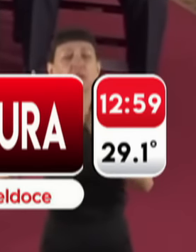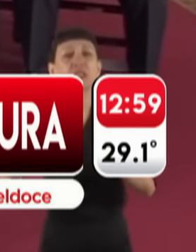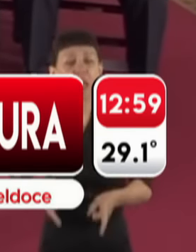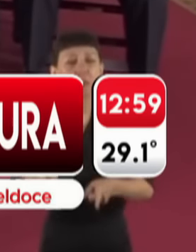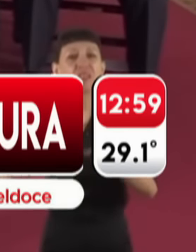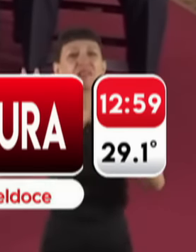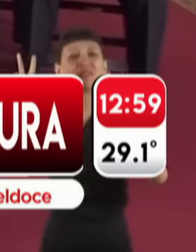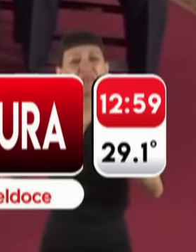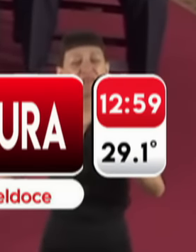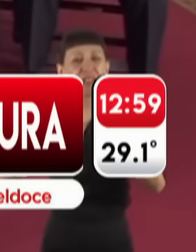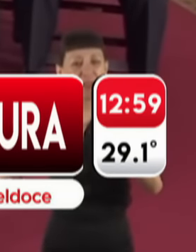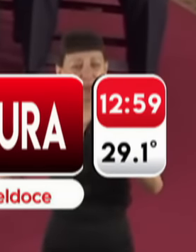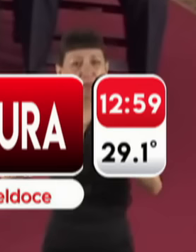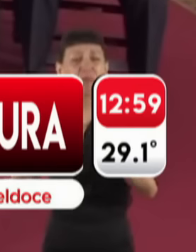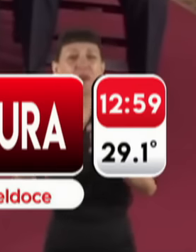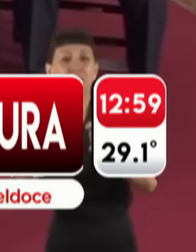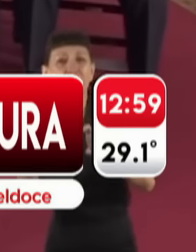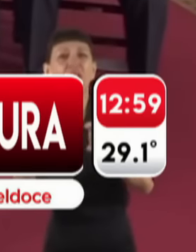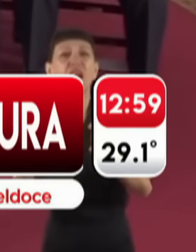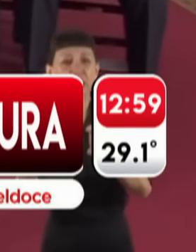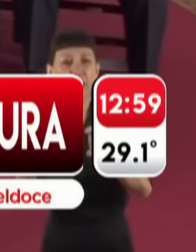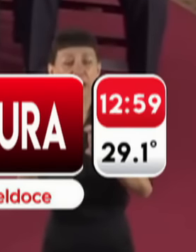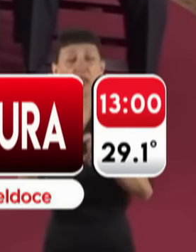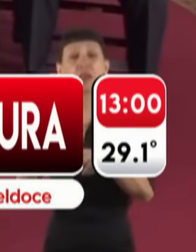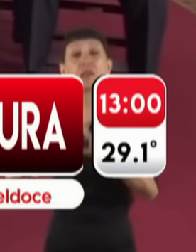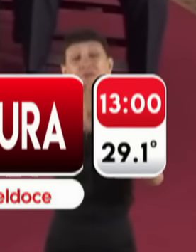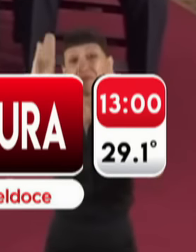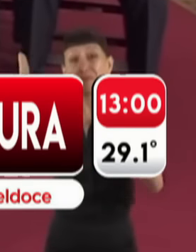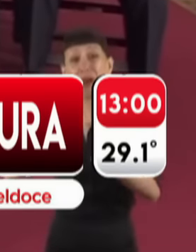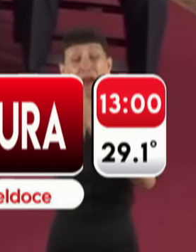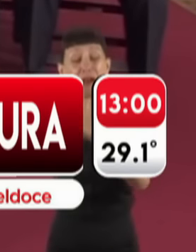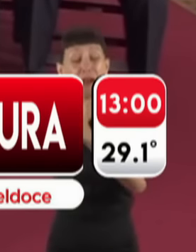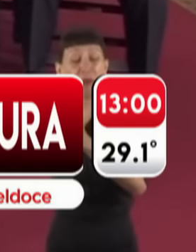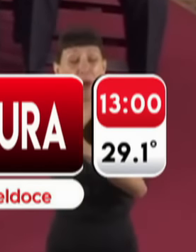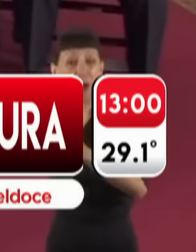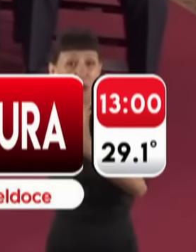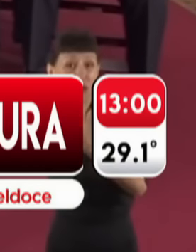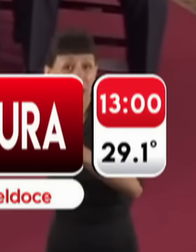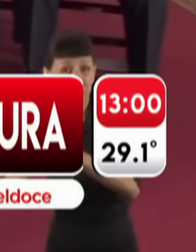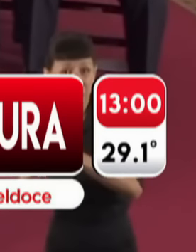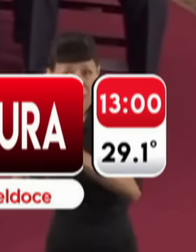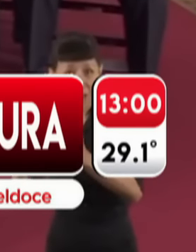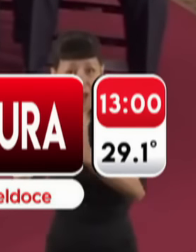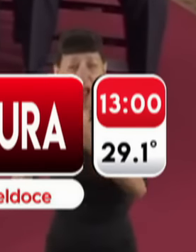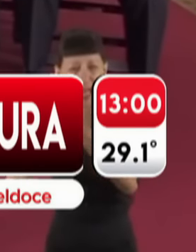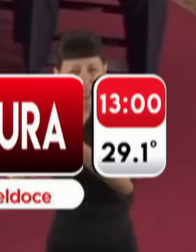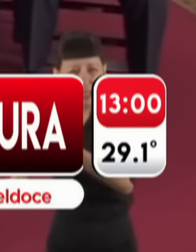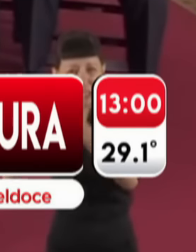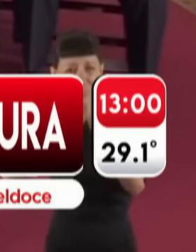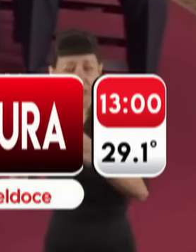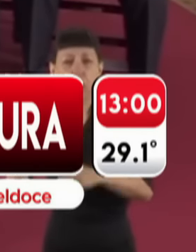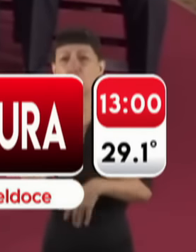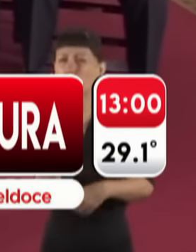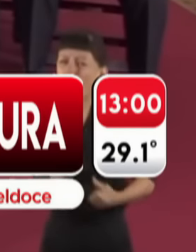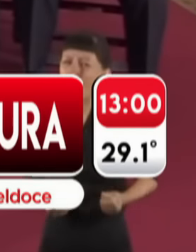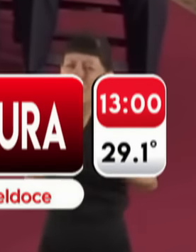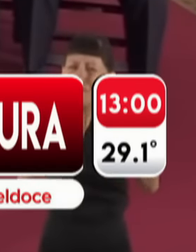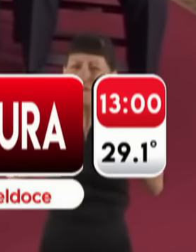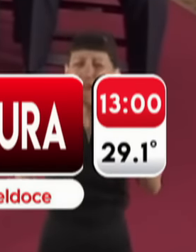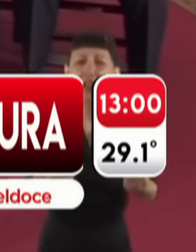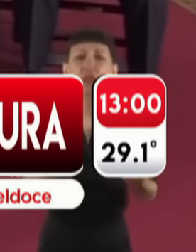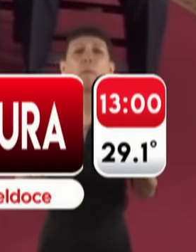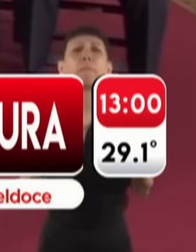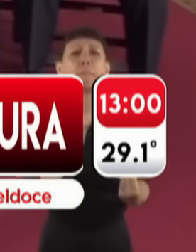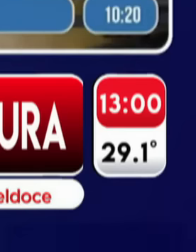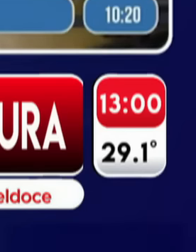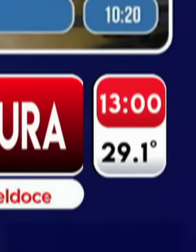aliados gubernamentales que nos están ayudando, ellos habían pedido situaciones específicas